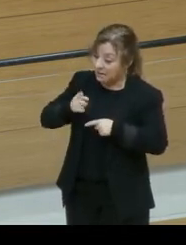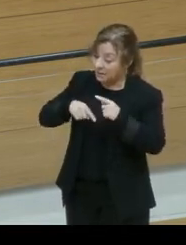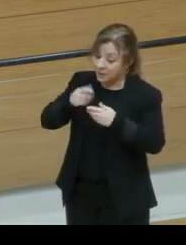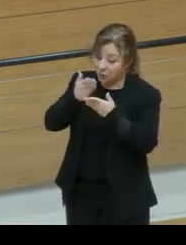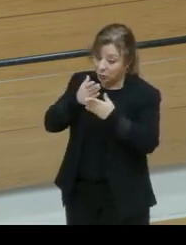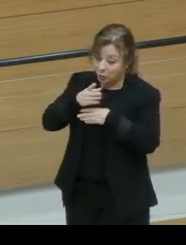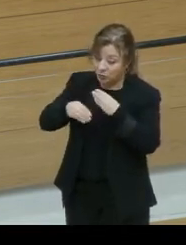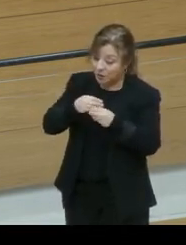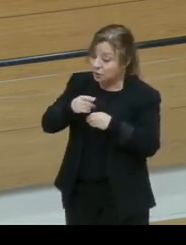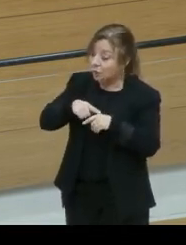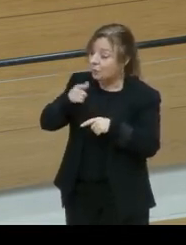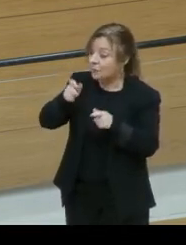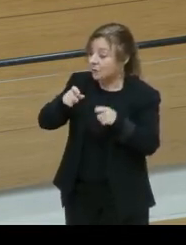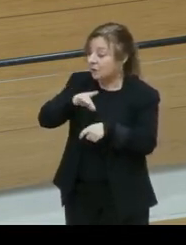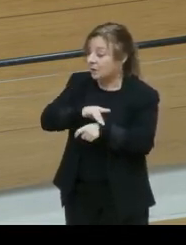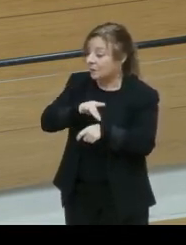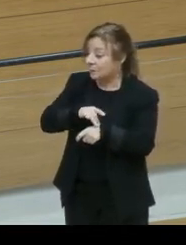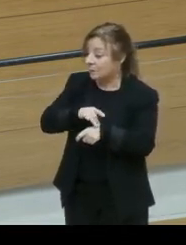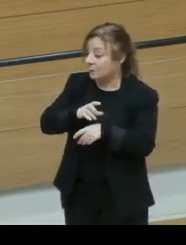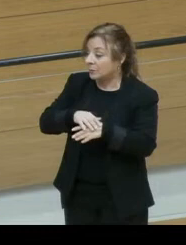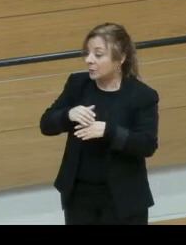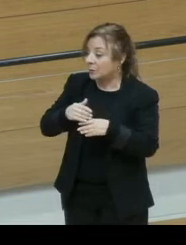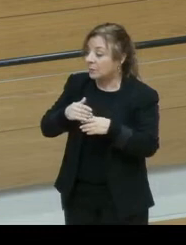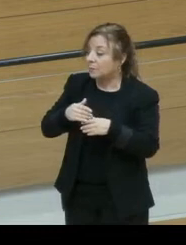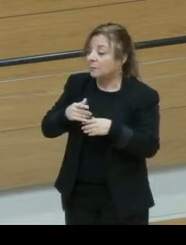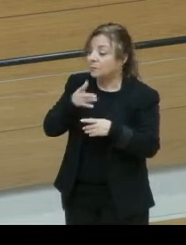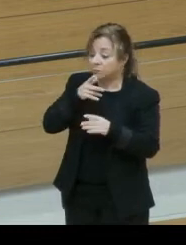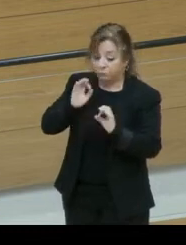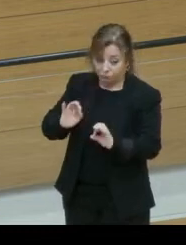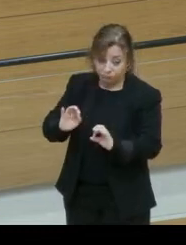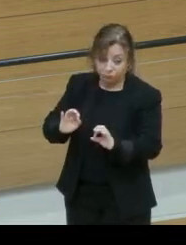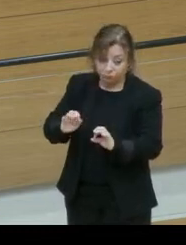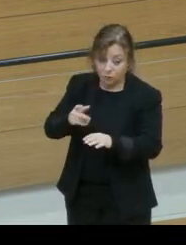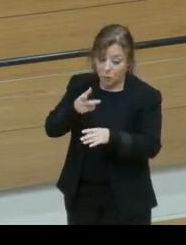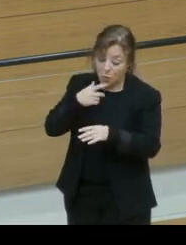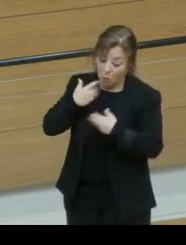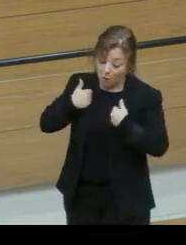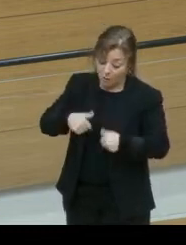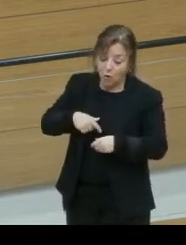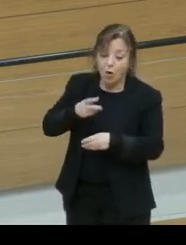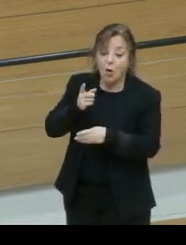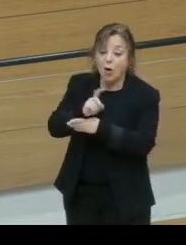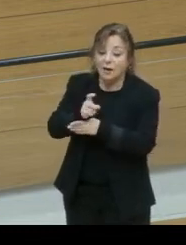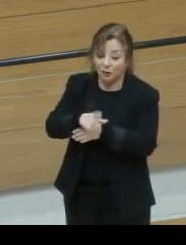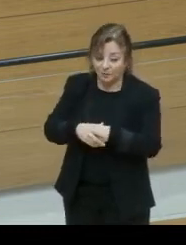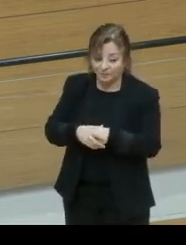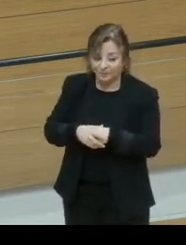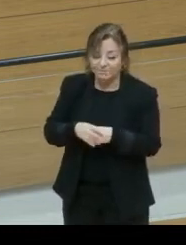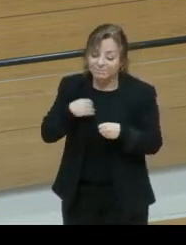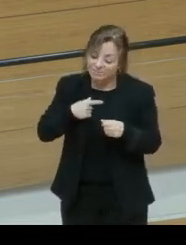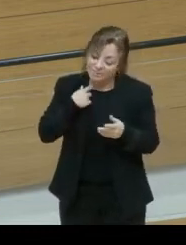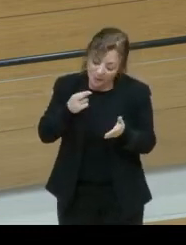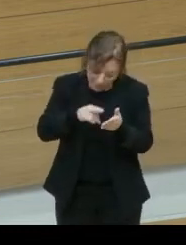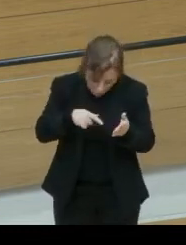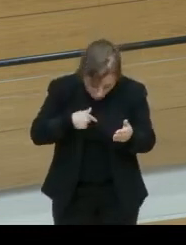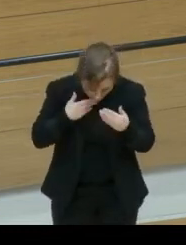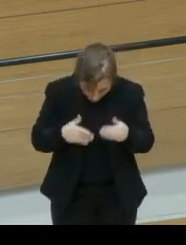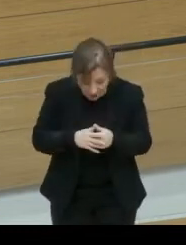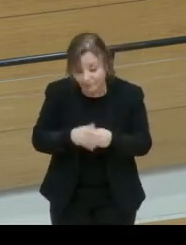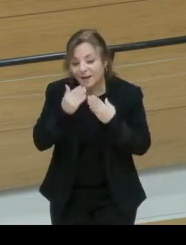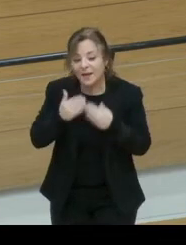han hecho en pacientes, Claro. pero para el cuerpo de ratón. Pues nada, lo reitero mi enhorabuena. Gracias.